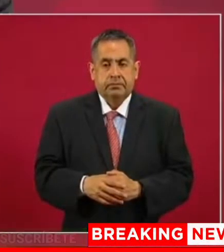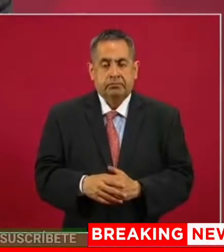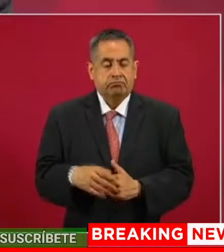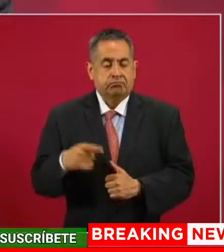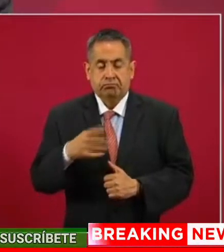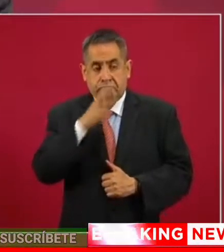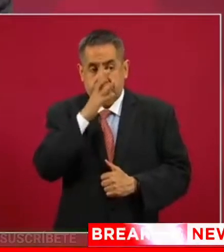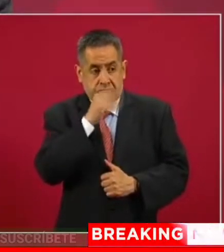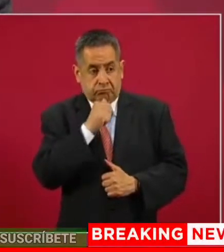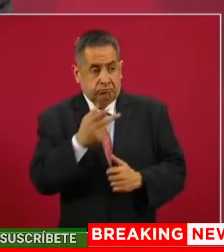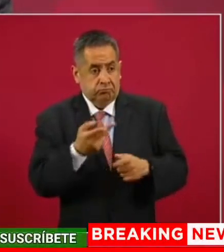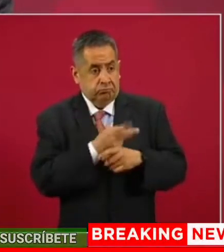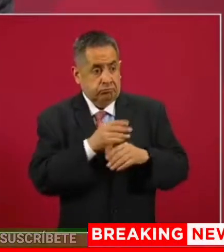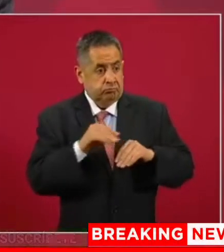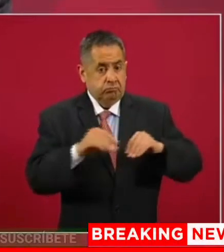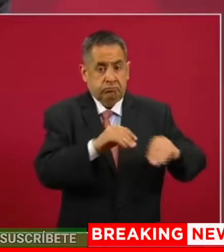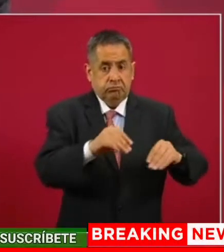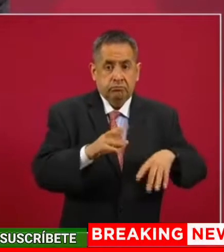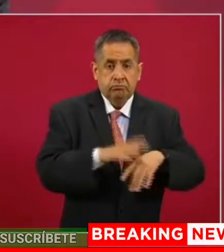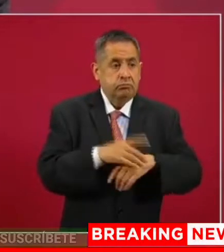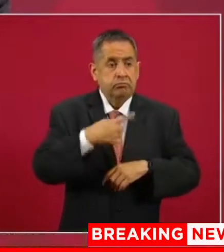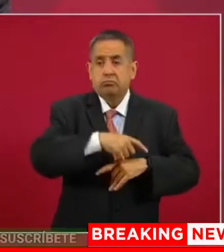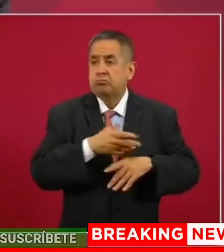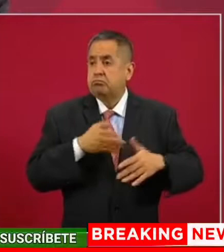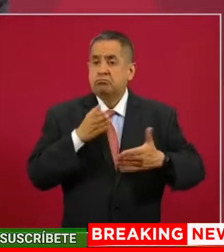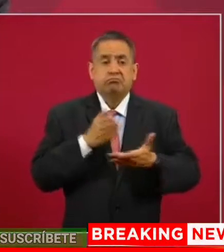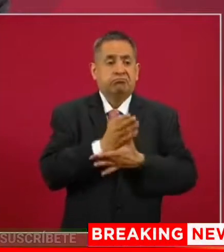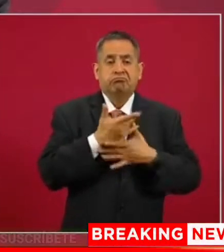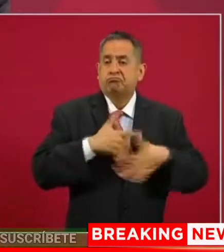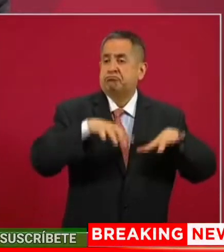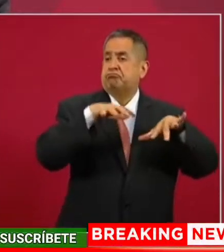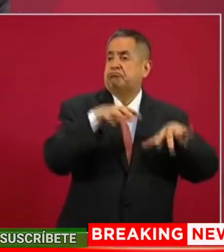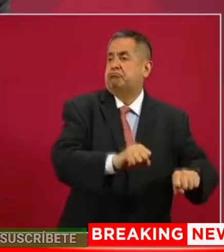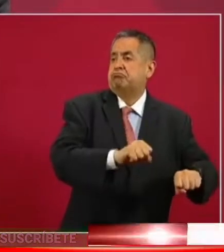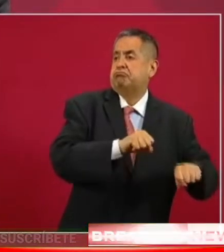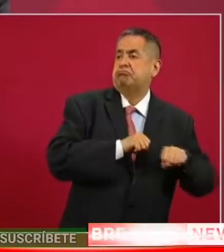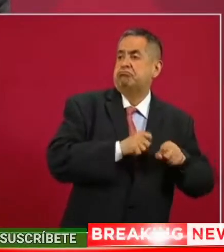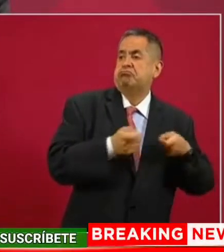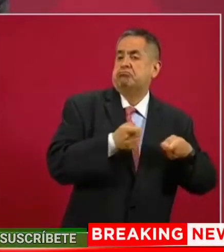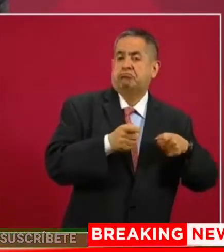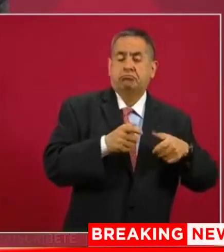operar porque la tienen tomada.